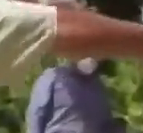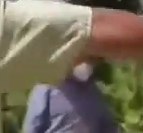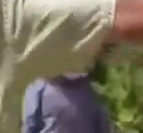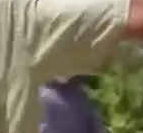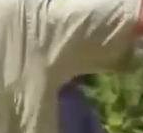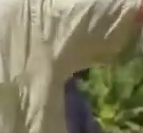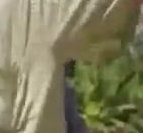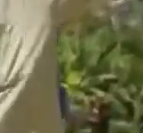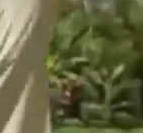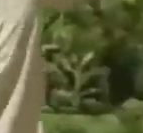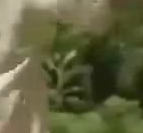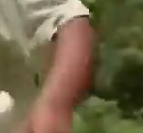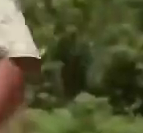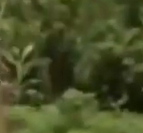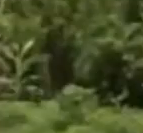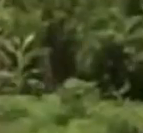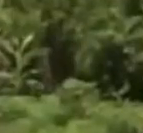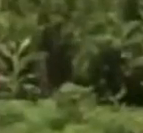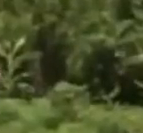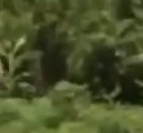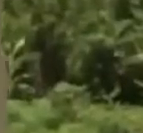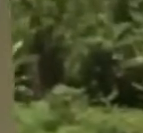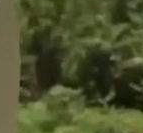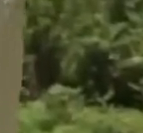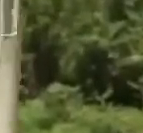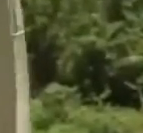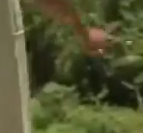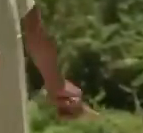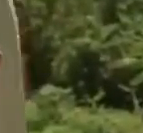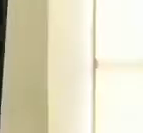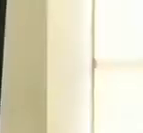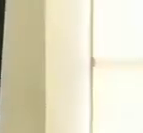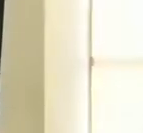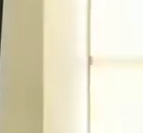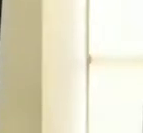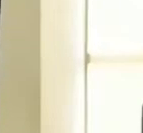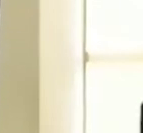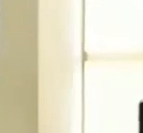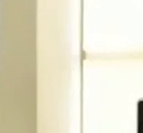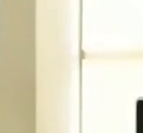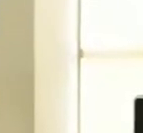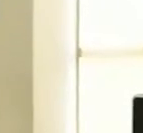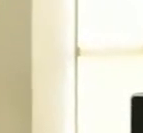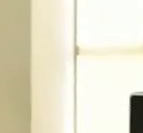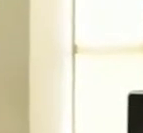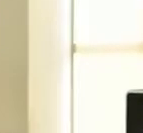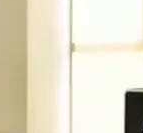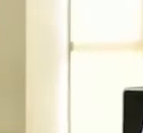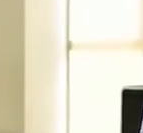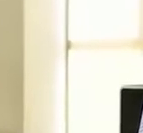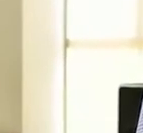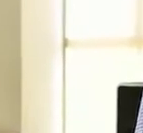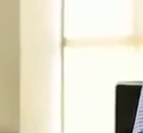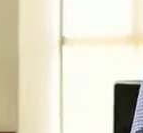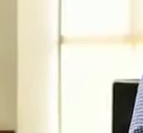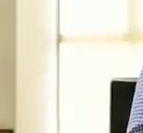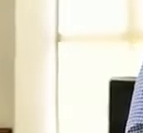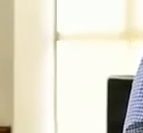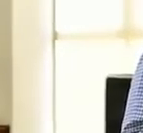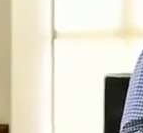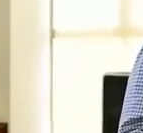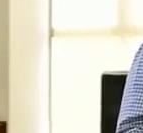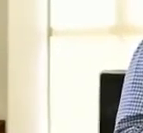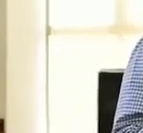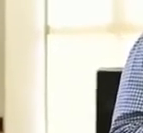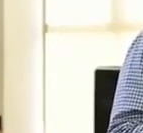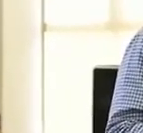ciudad. Logramos convertirnos en gestores catastrales multipropósito, lo cual permitirá avanzar hacia la equidad, titular y formalizar